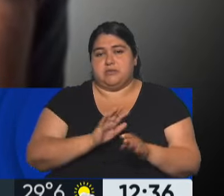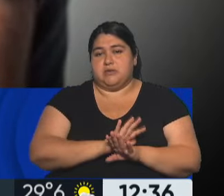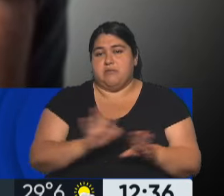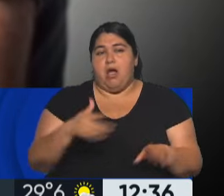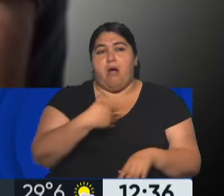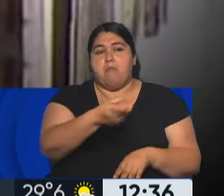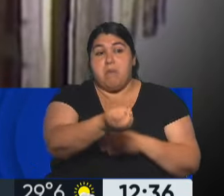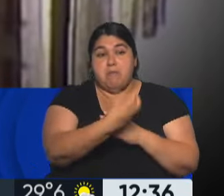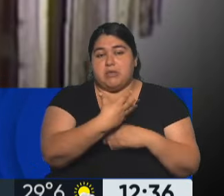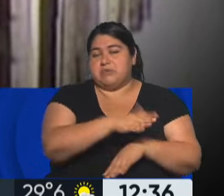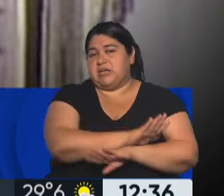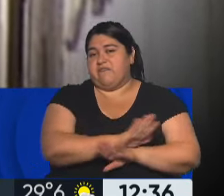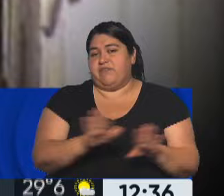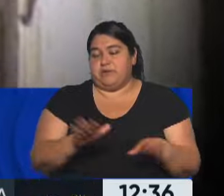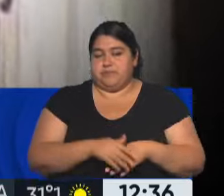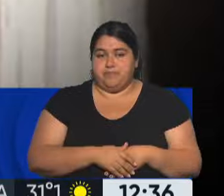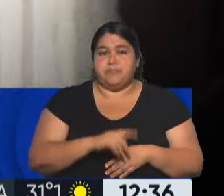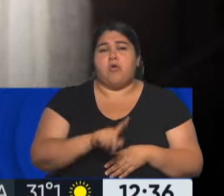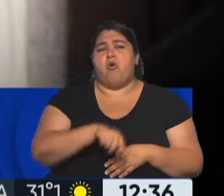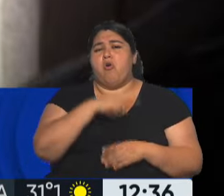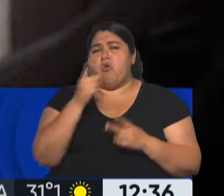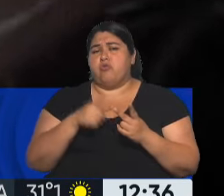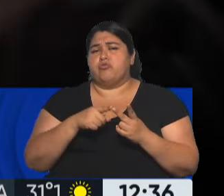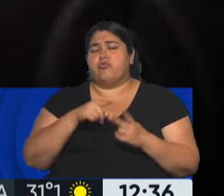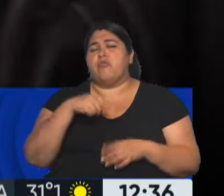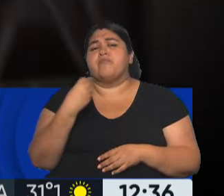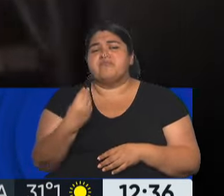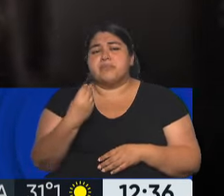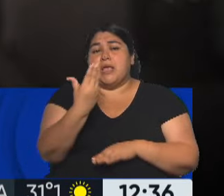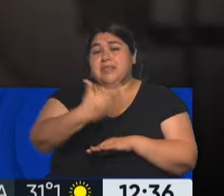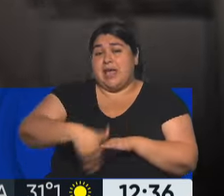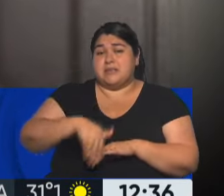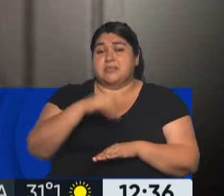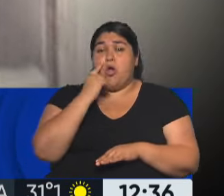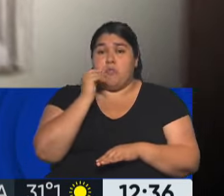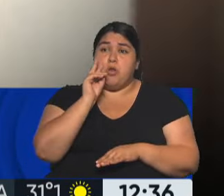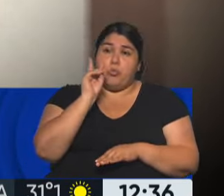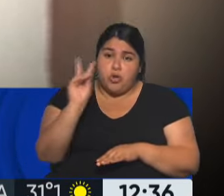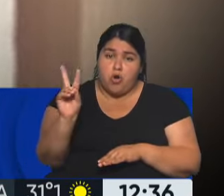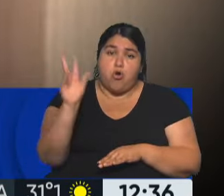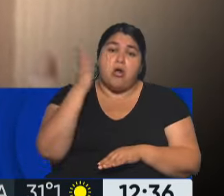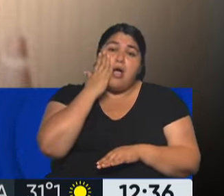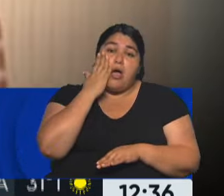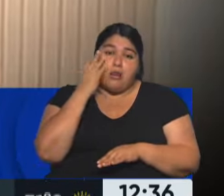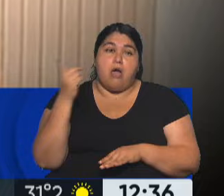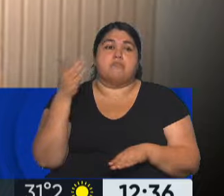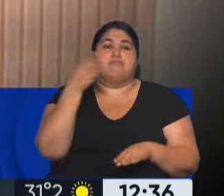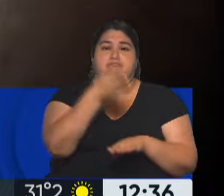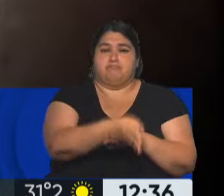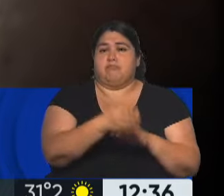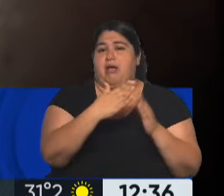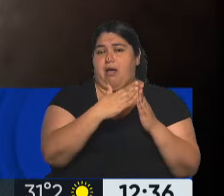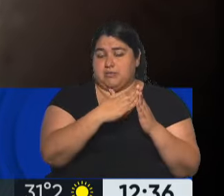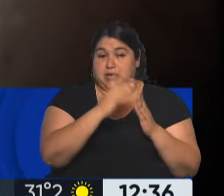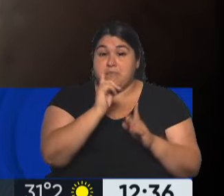mandar mensajes". Otro indicio fue el testimonio de un remisero que aseguró haberlo visto en la casa de las víctimas